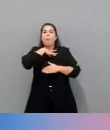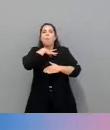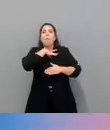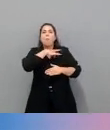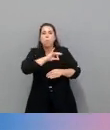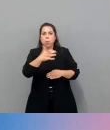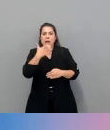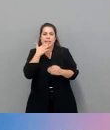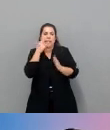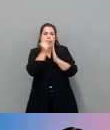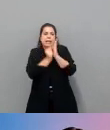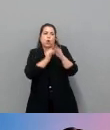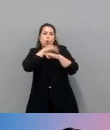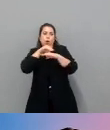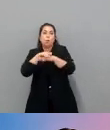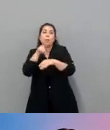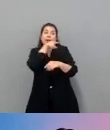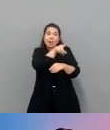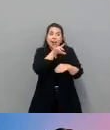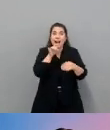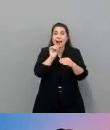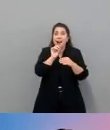una serie de requisitos, evidentemente,